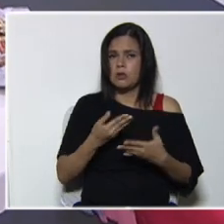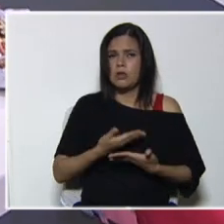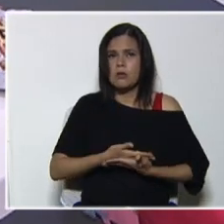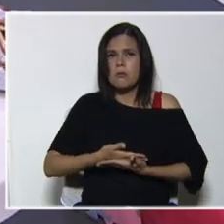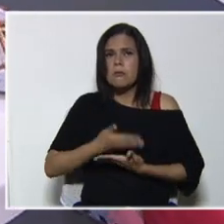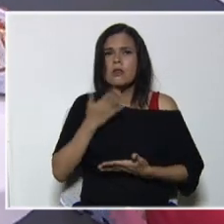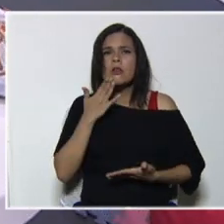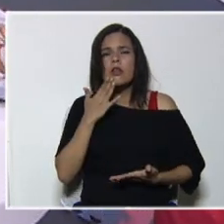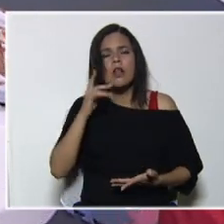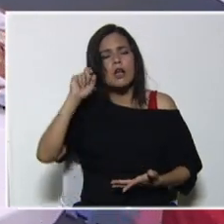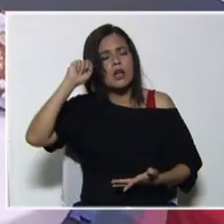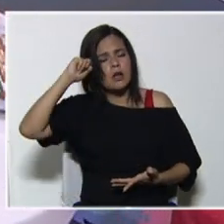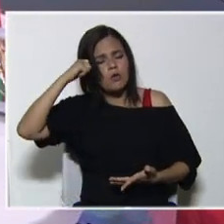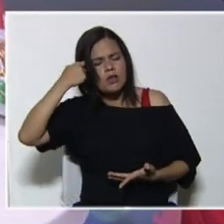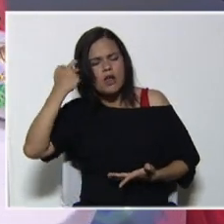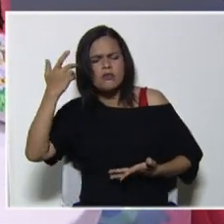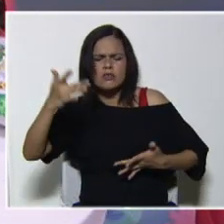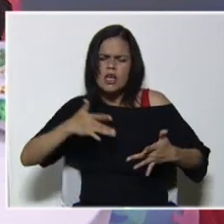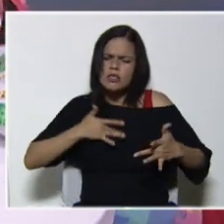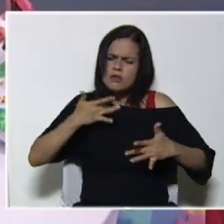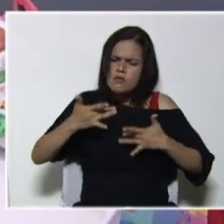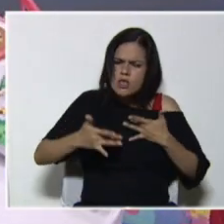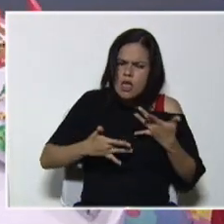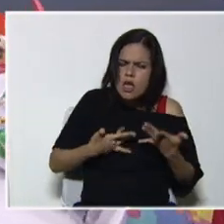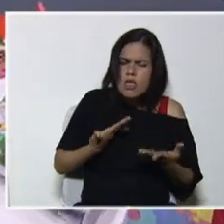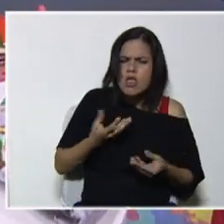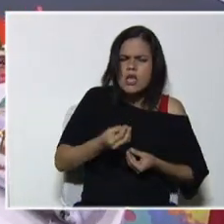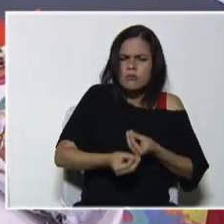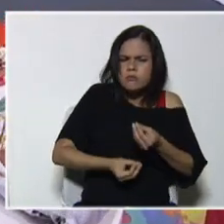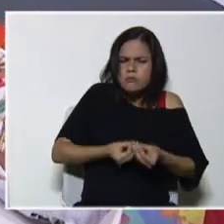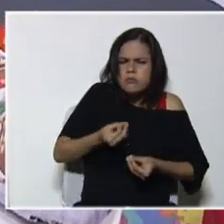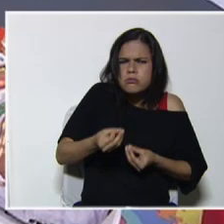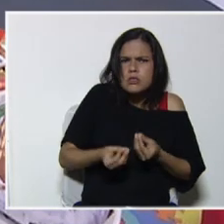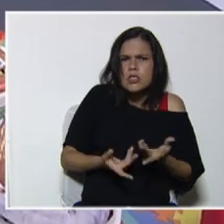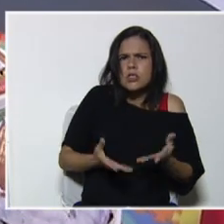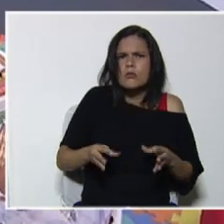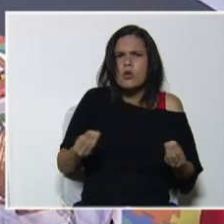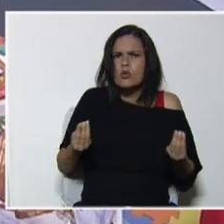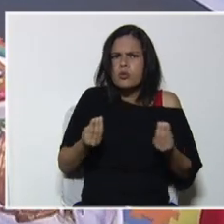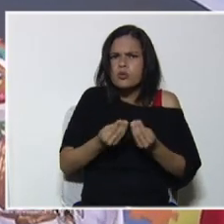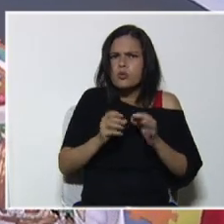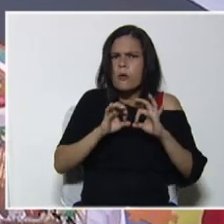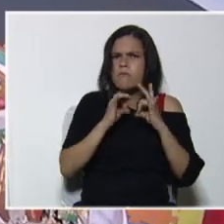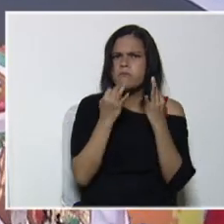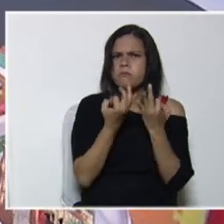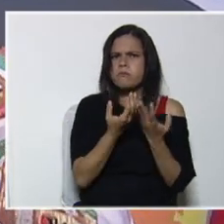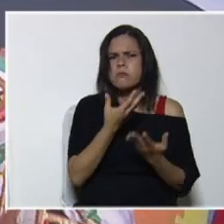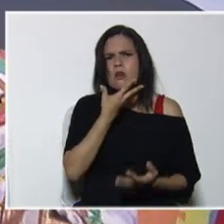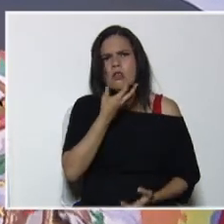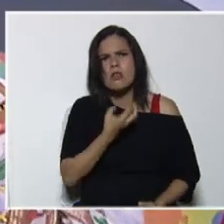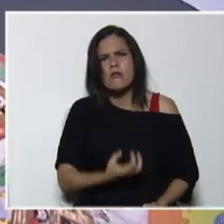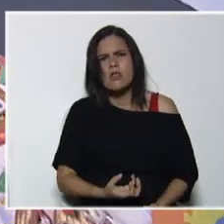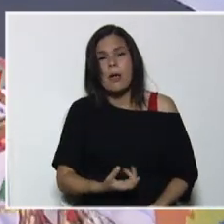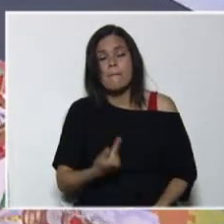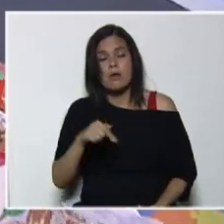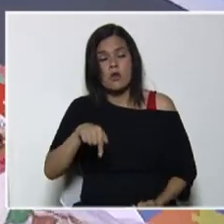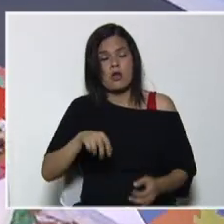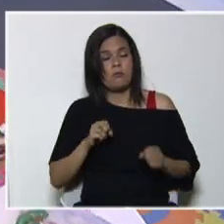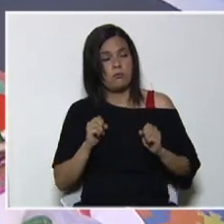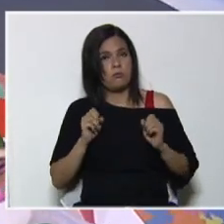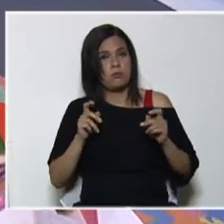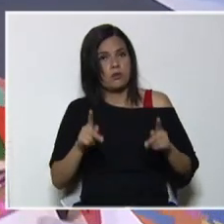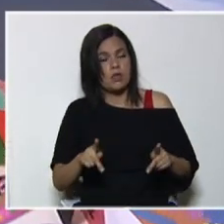esas actividades y esos momentos significativos que tuvimos en Navidad. Pero en esta